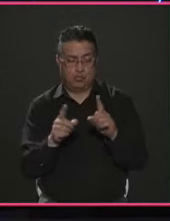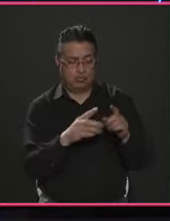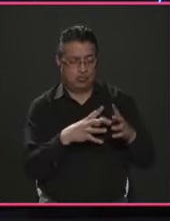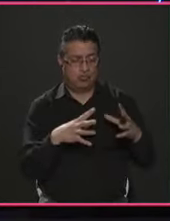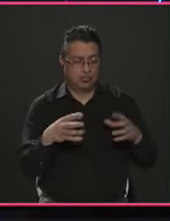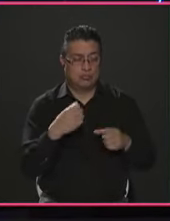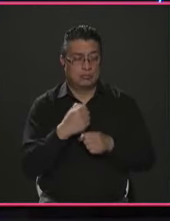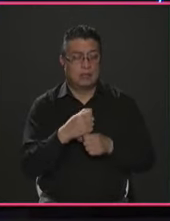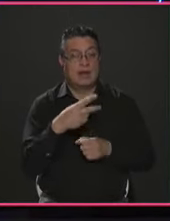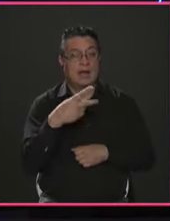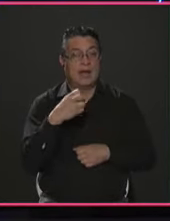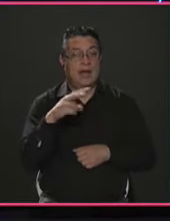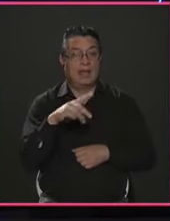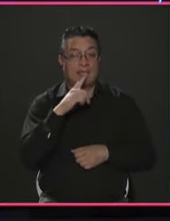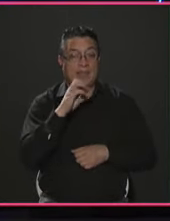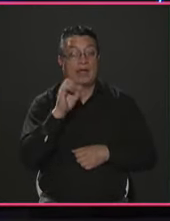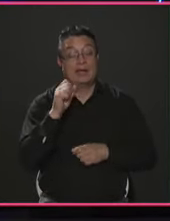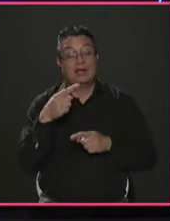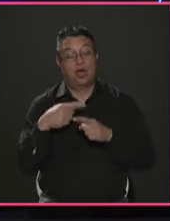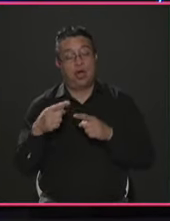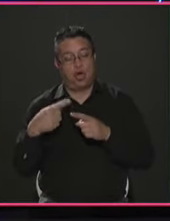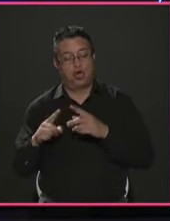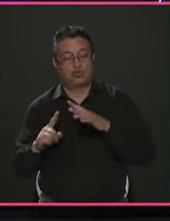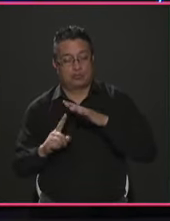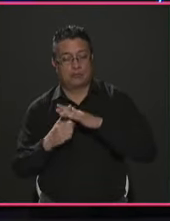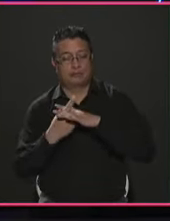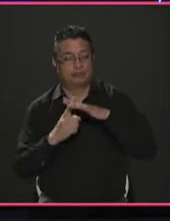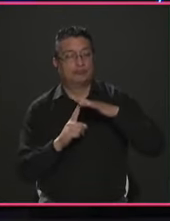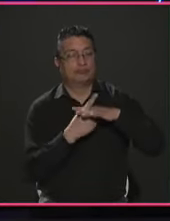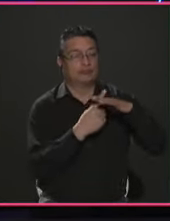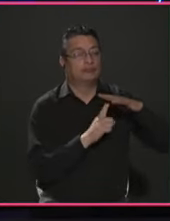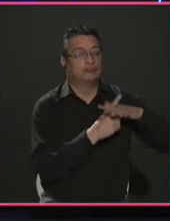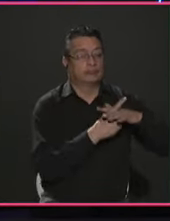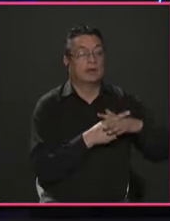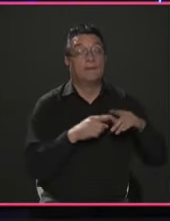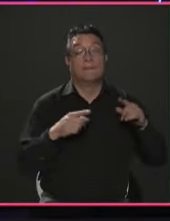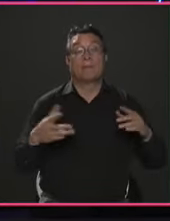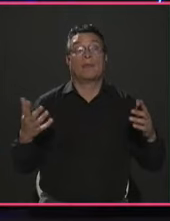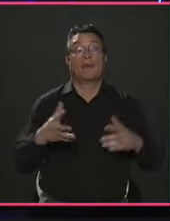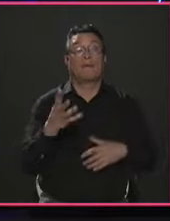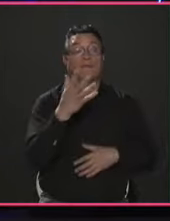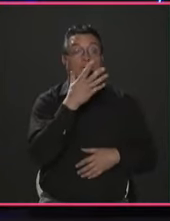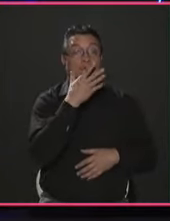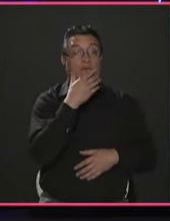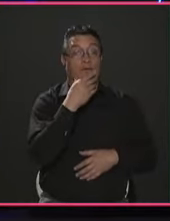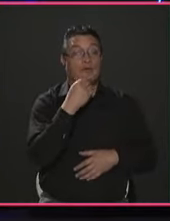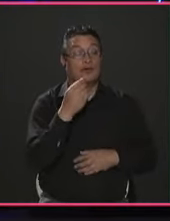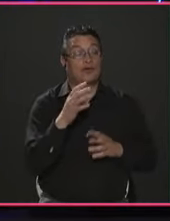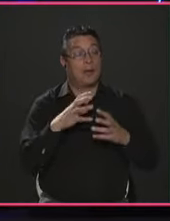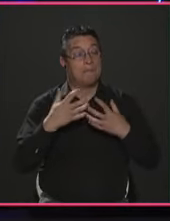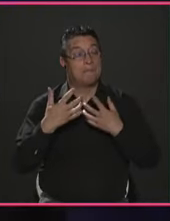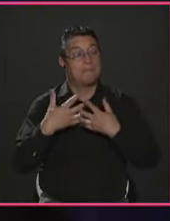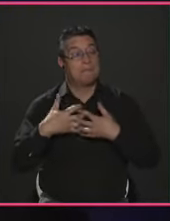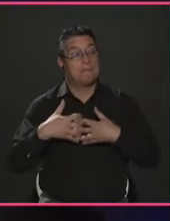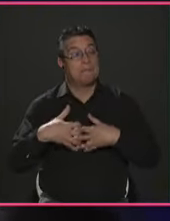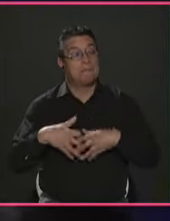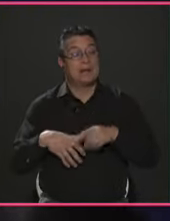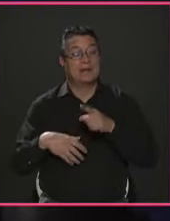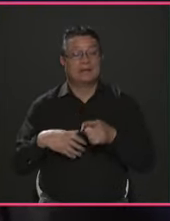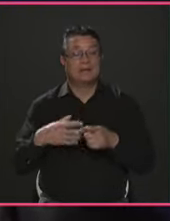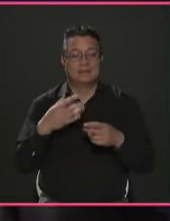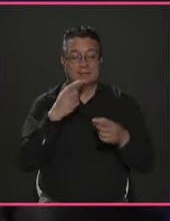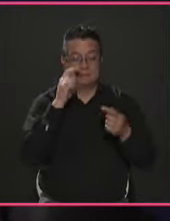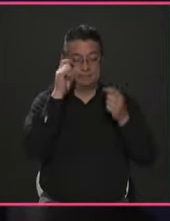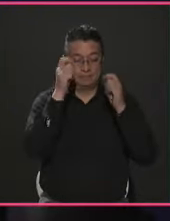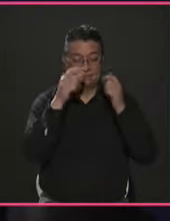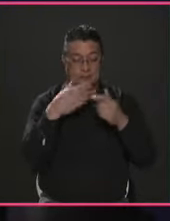cuanto al anav virus y otros virus emergentes son estas hermosas máquinas creadas eh